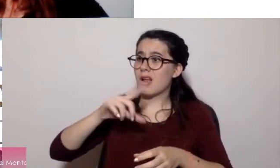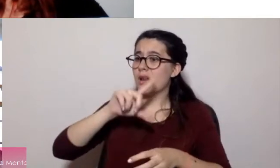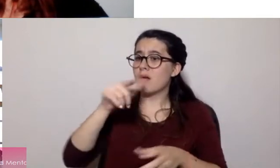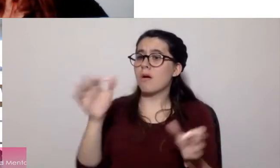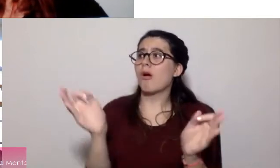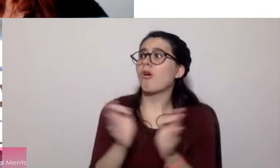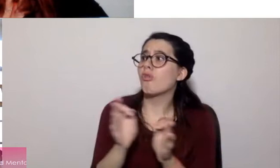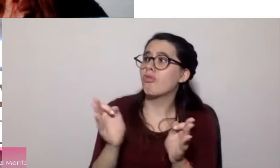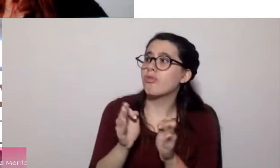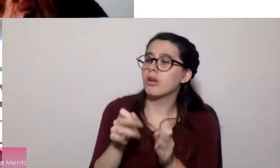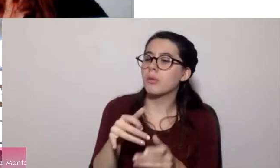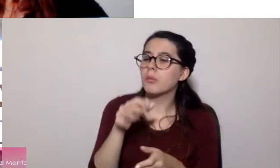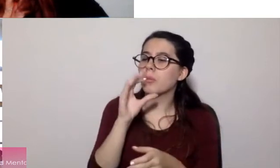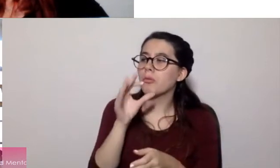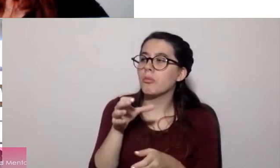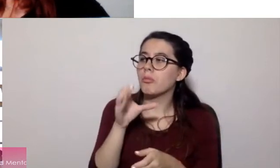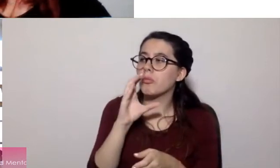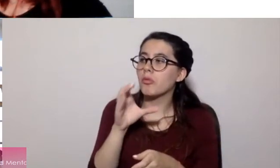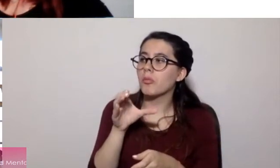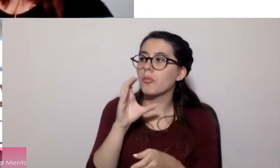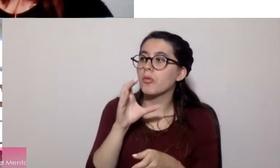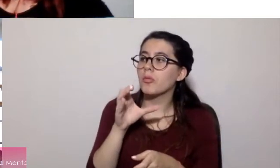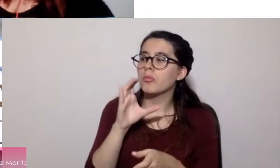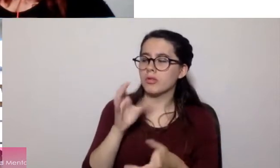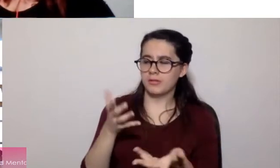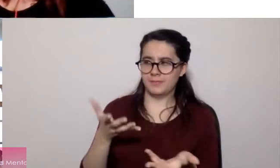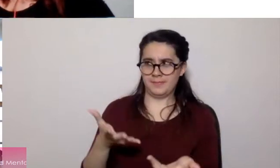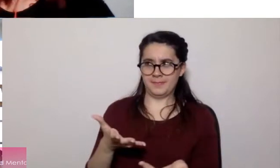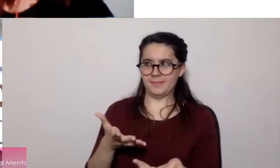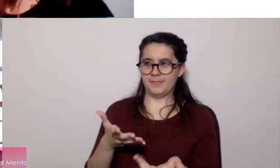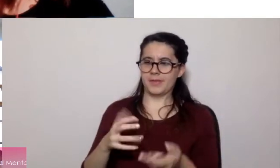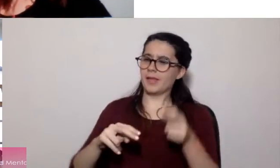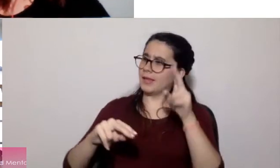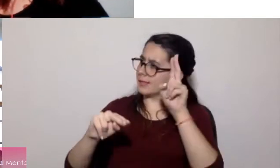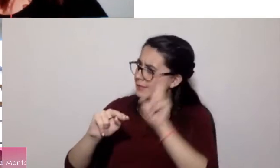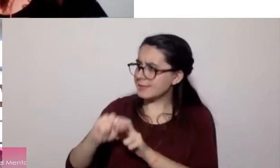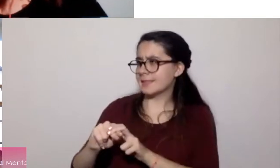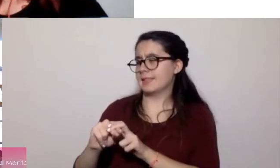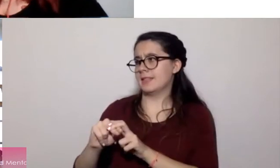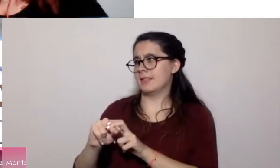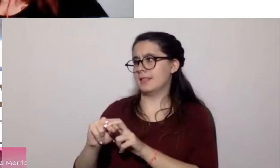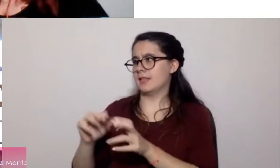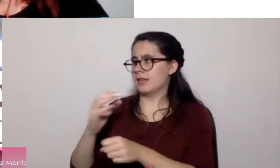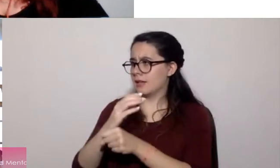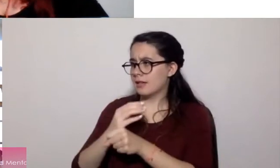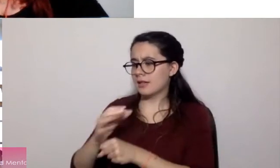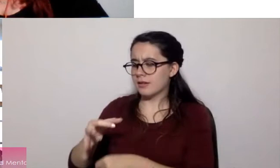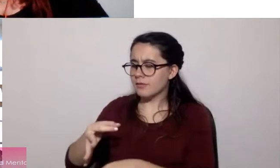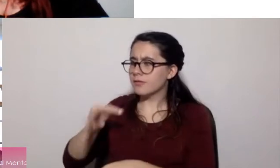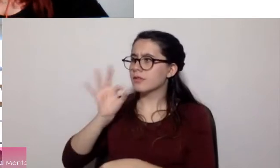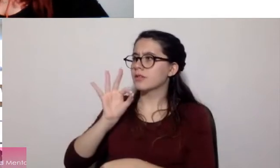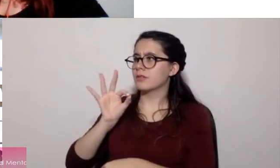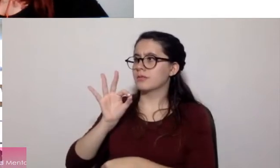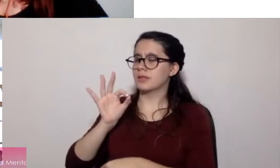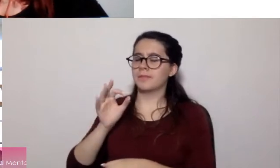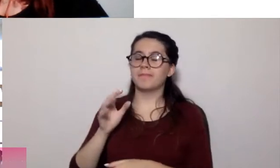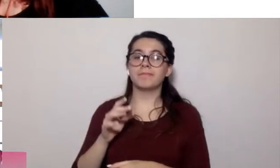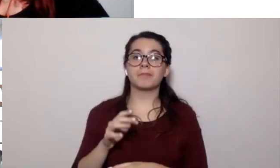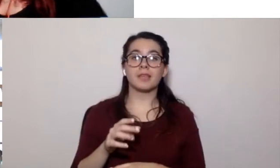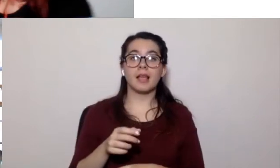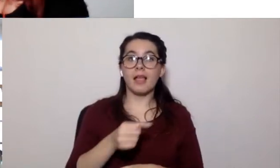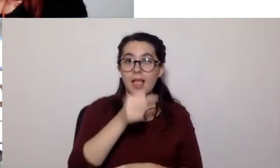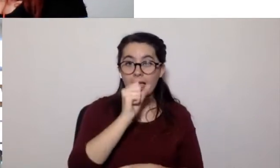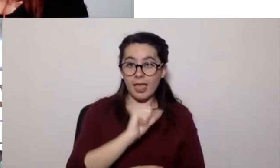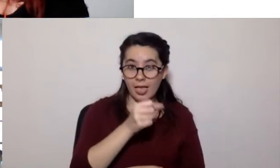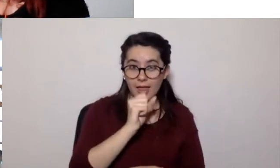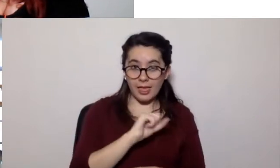vas chiquiteando durante todo el día. Siéntate y tómate tu café. El helado Los italianos